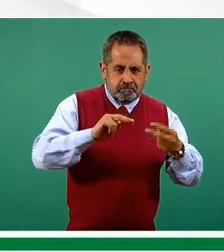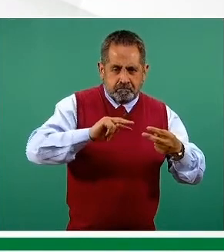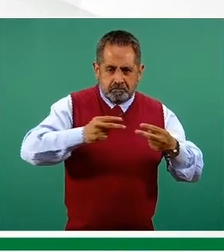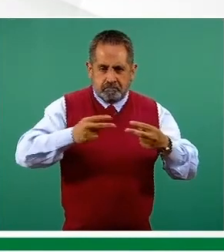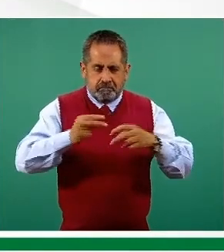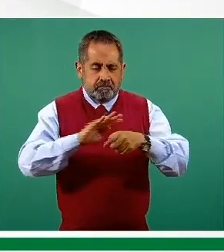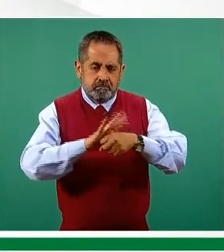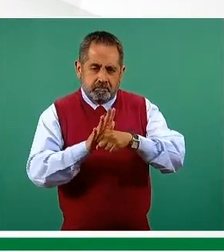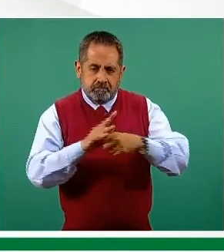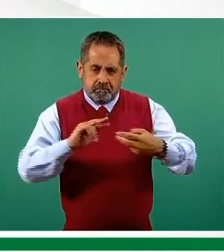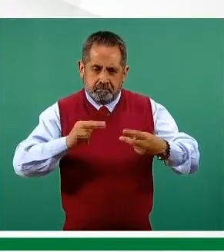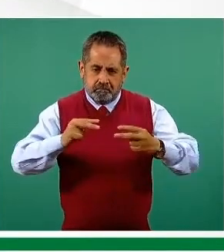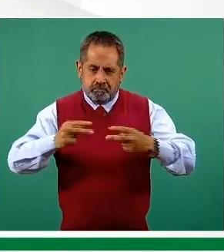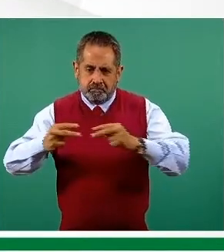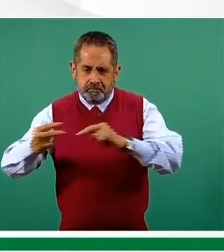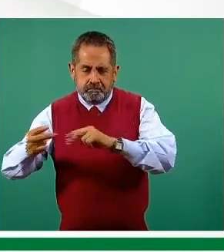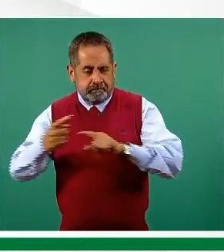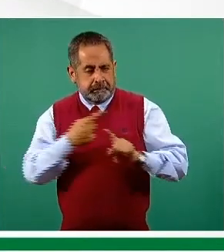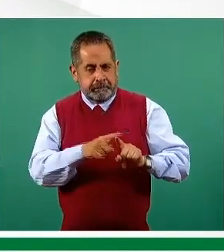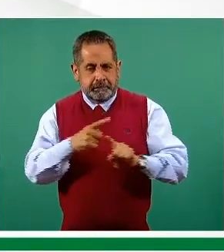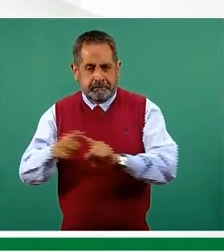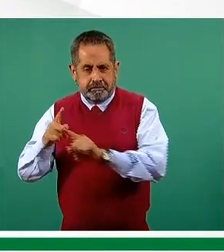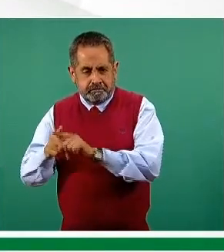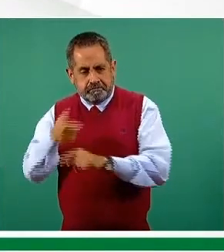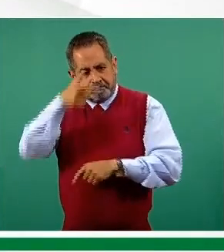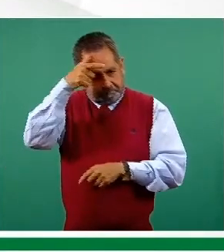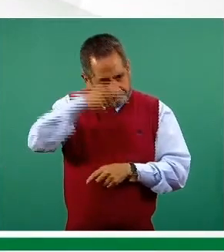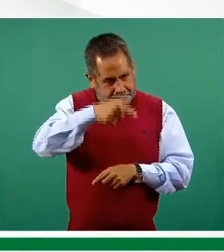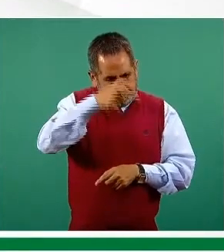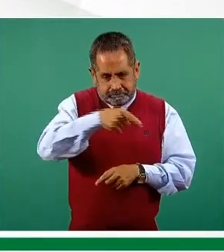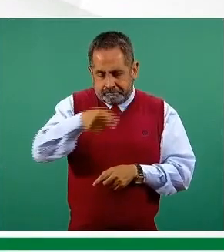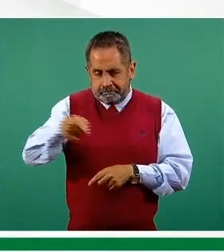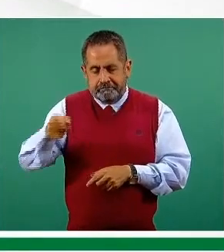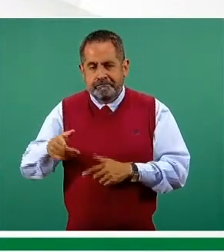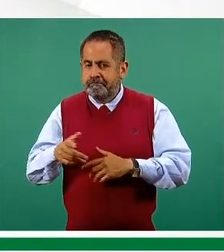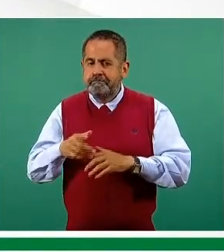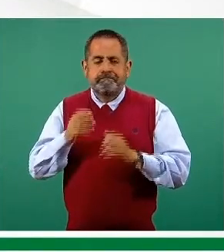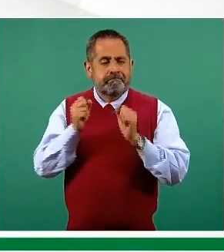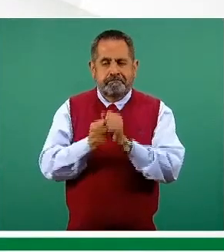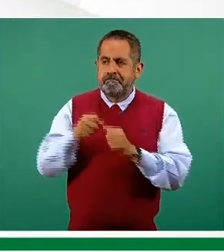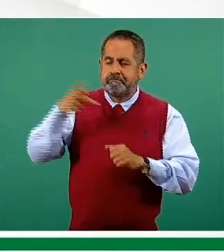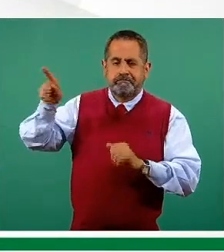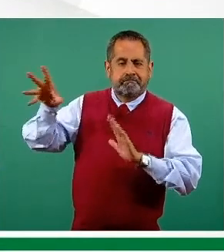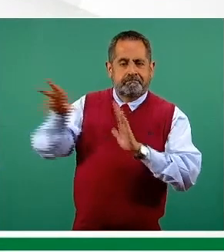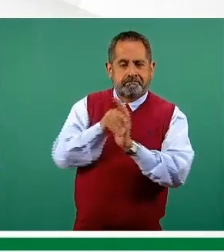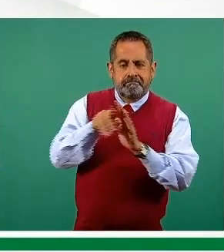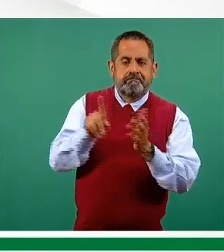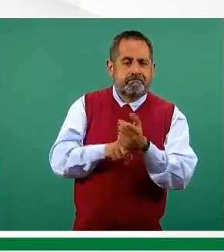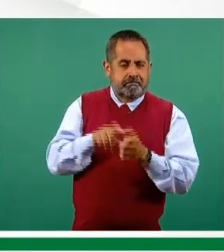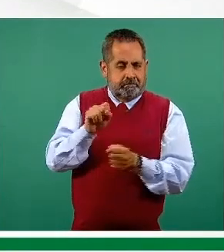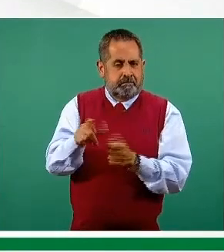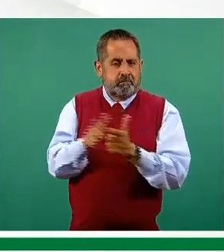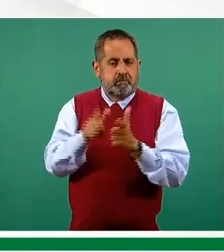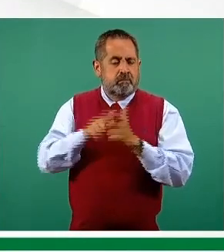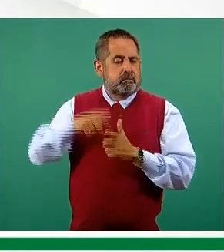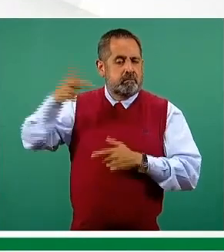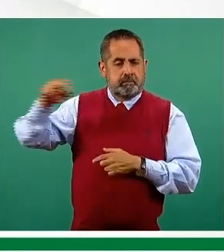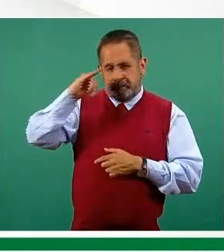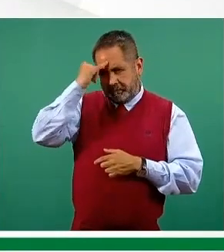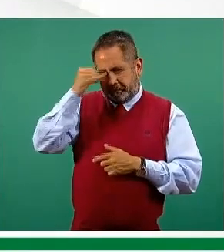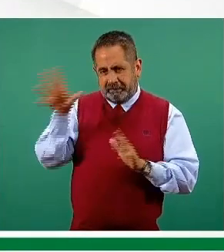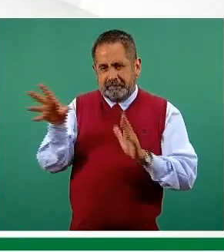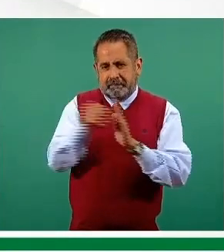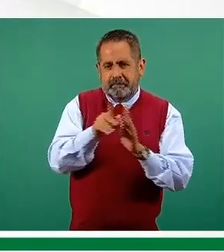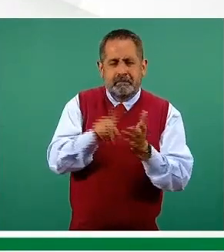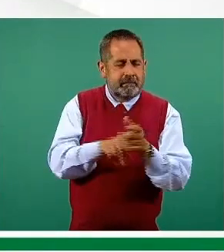30 más asociados dentro del estudio de brote, que todo indica que seguramente pertenecían a este mismo grupo de